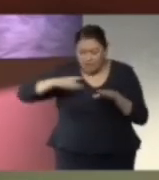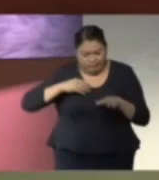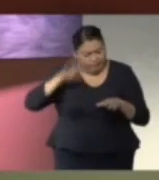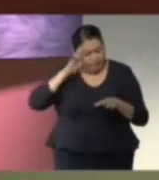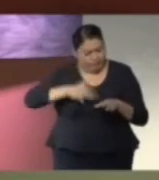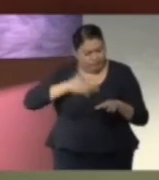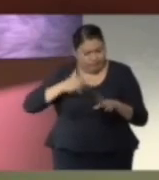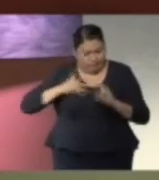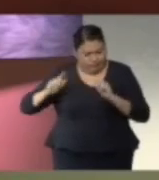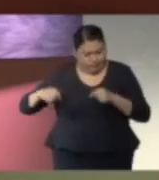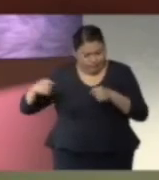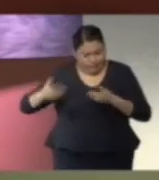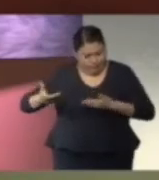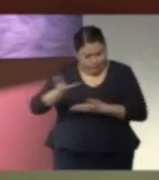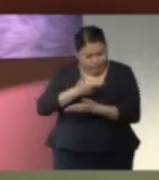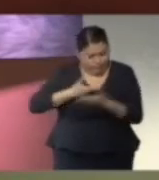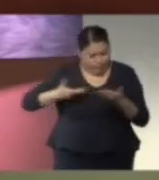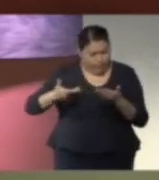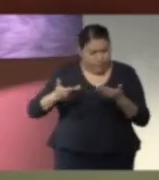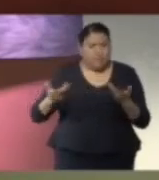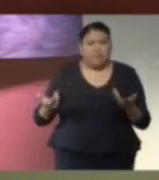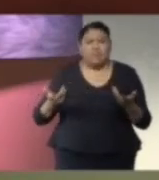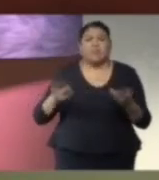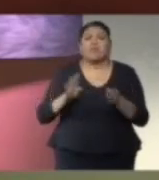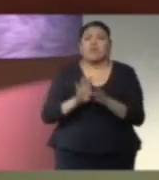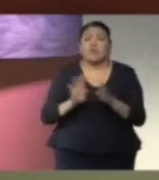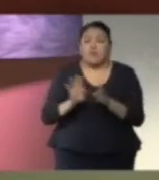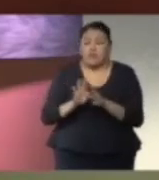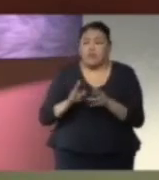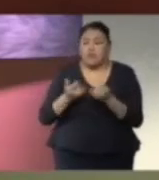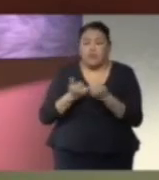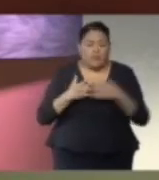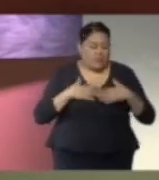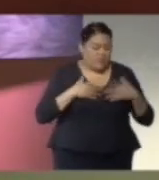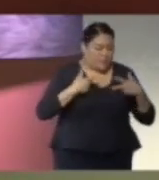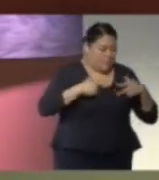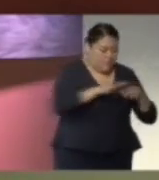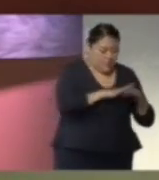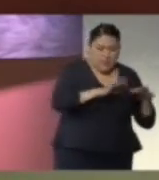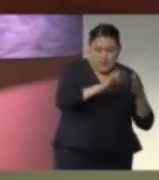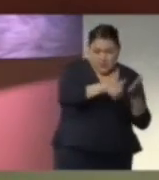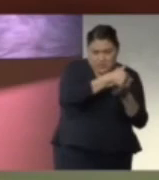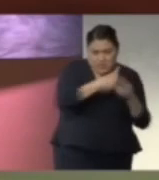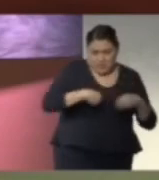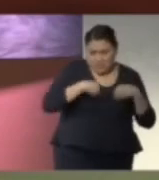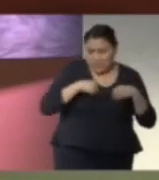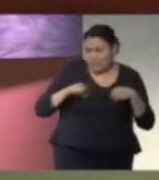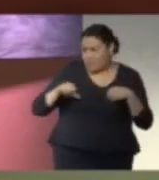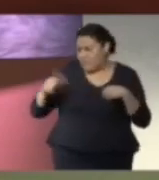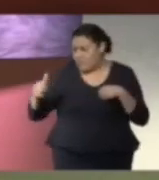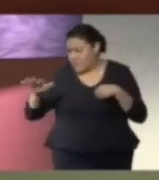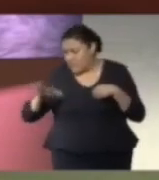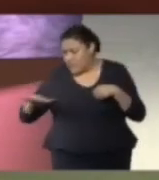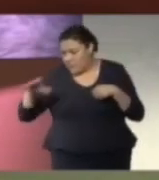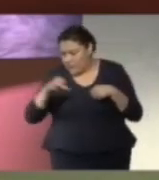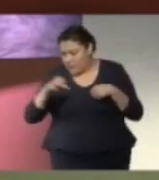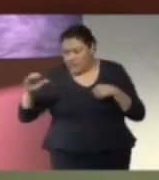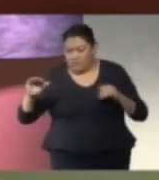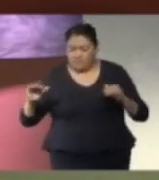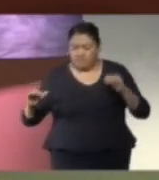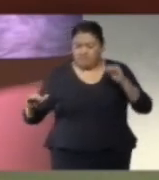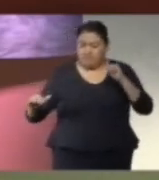nos vamos, ¿no?, articulando con las propias comunidades, no como desde un lugar de jerarquía, de poder, desde somos